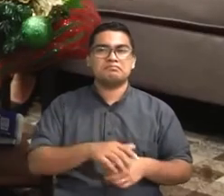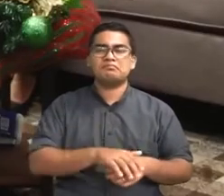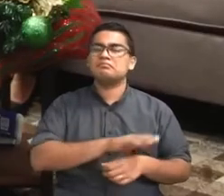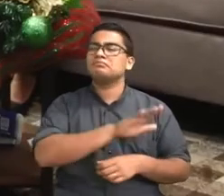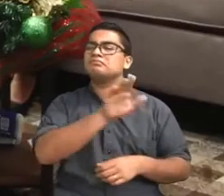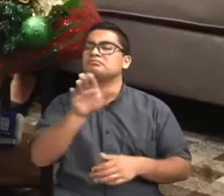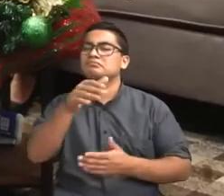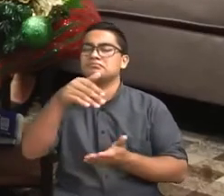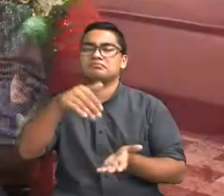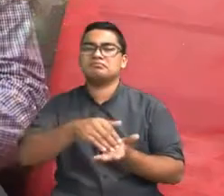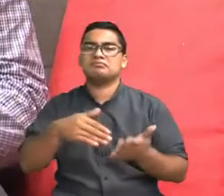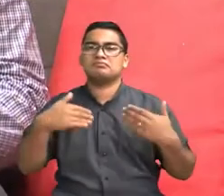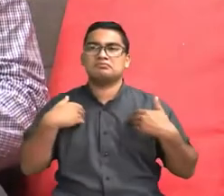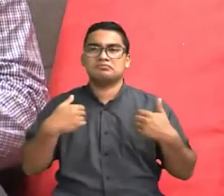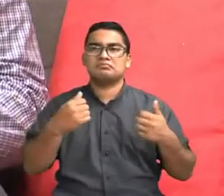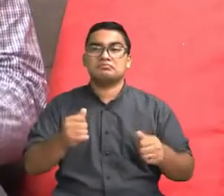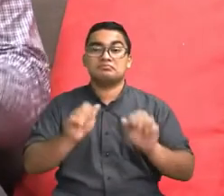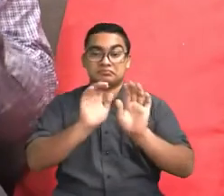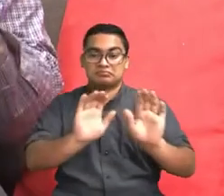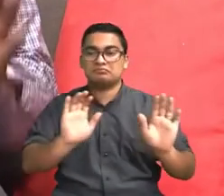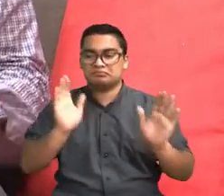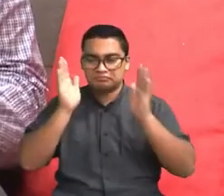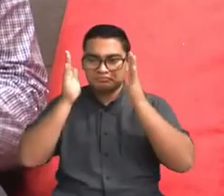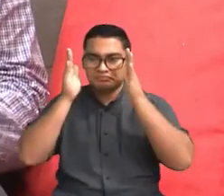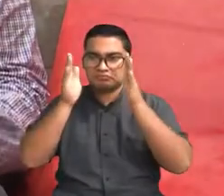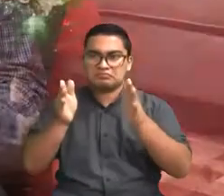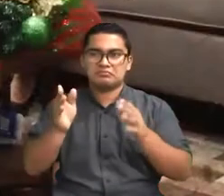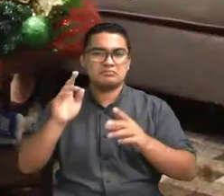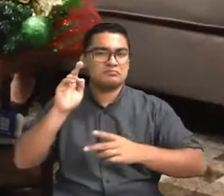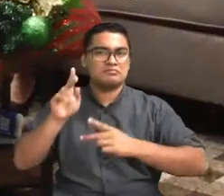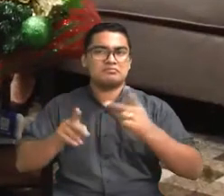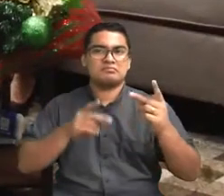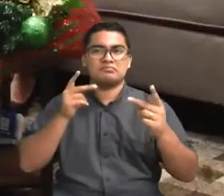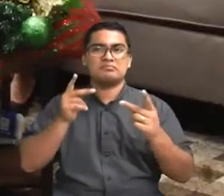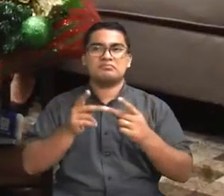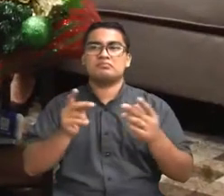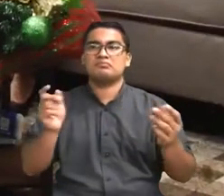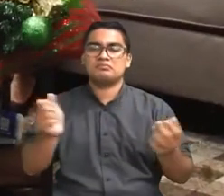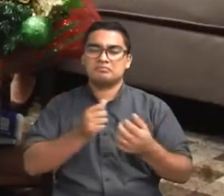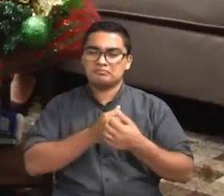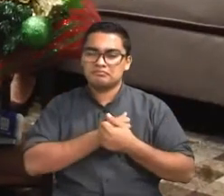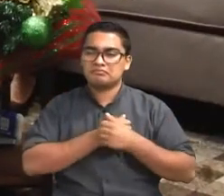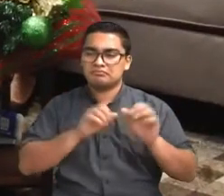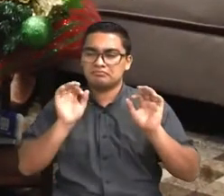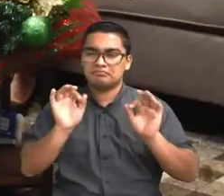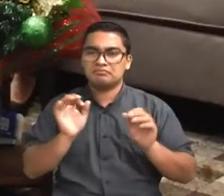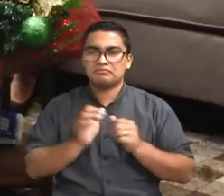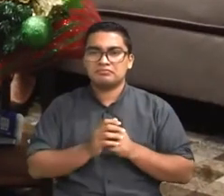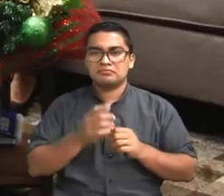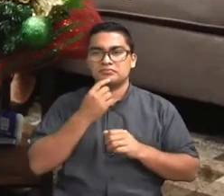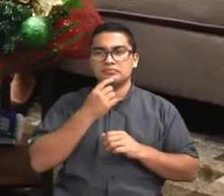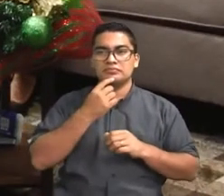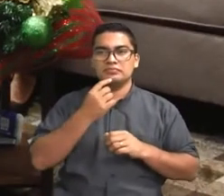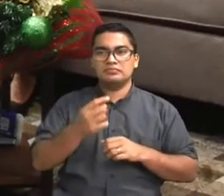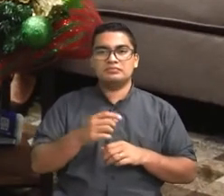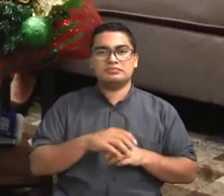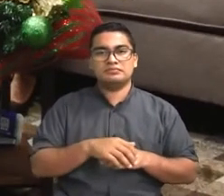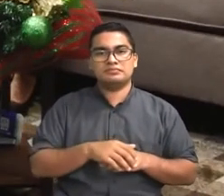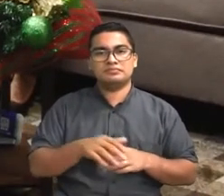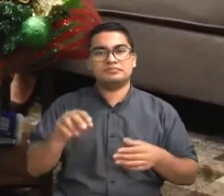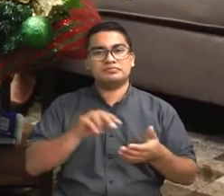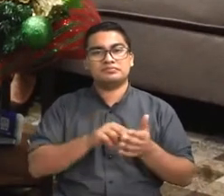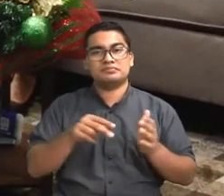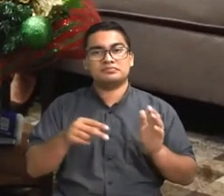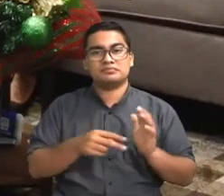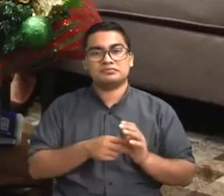de salud y vemos los niños que están siendo atendidos con calidad, con calidez, porque al final todo esto